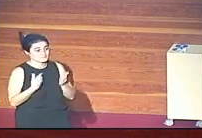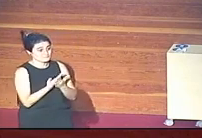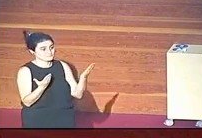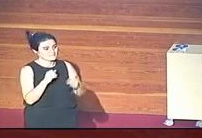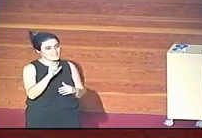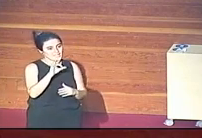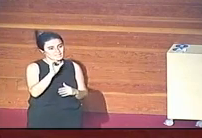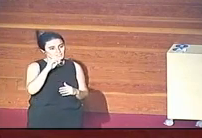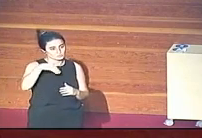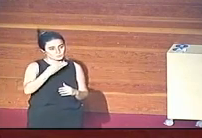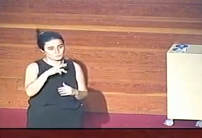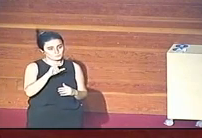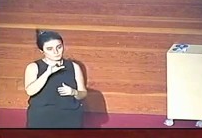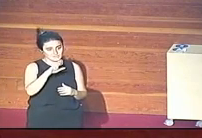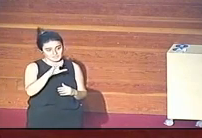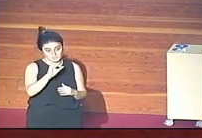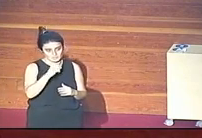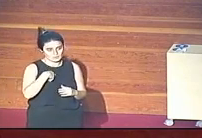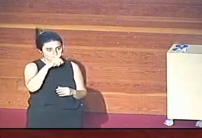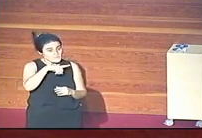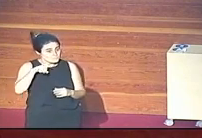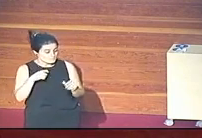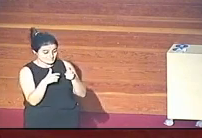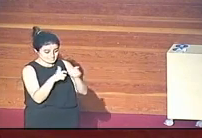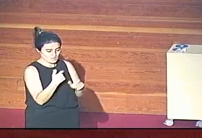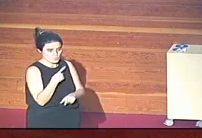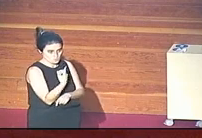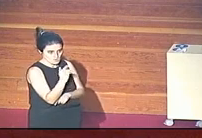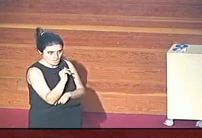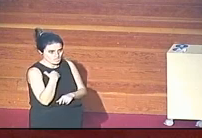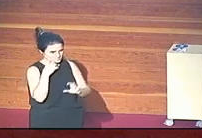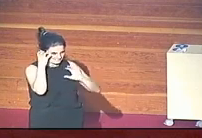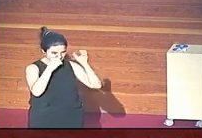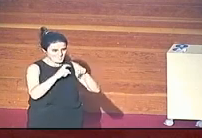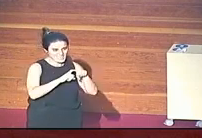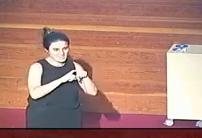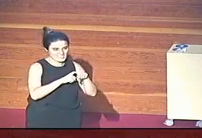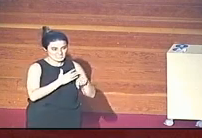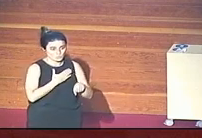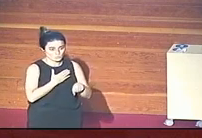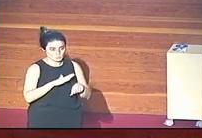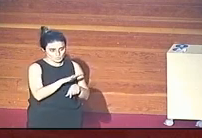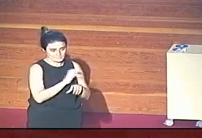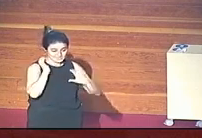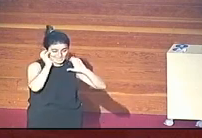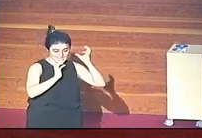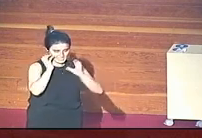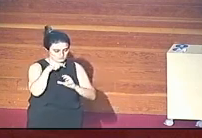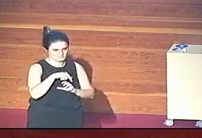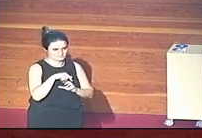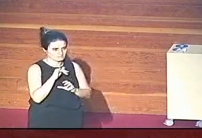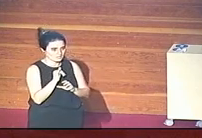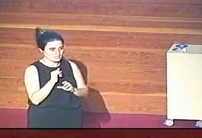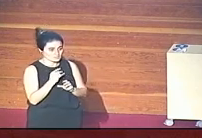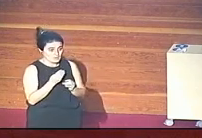sección mensual que es de razas autóctonas en peligro de extinción razas ganaderas y hay historias